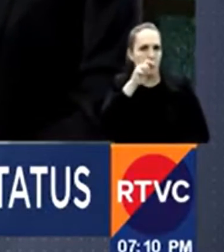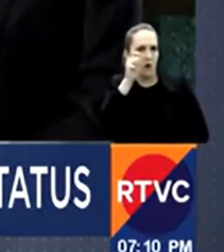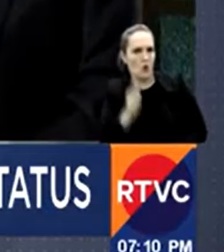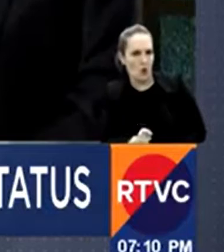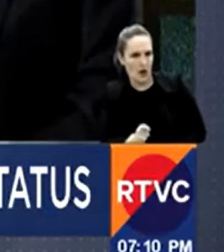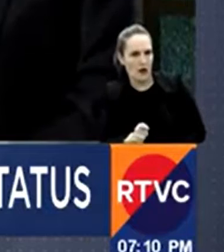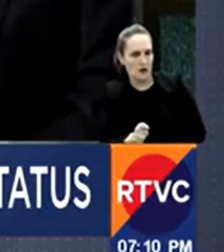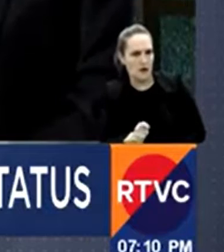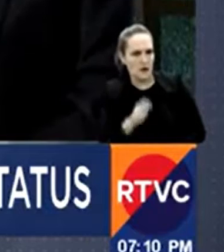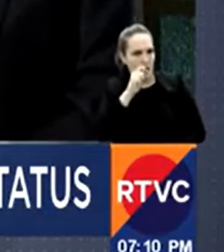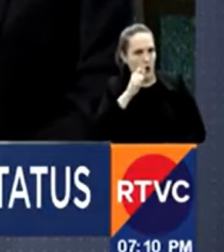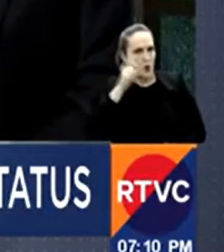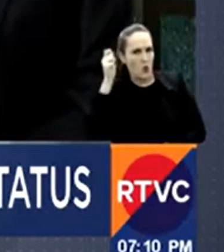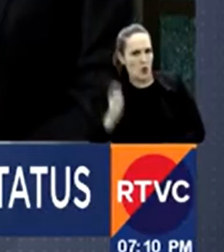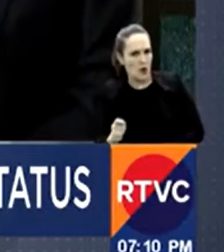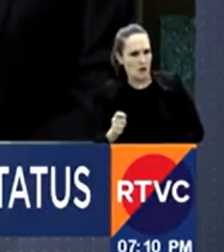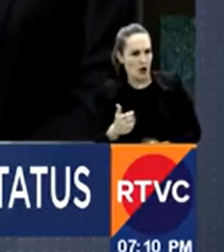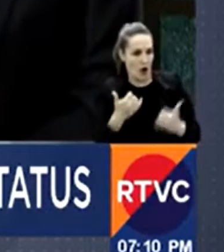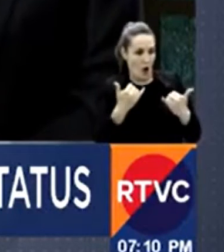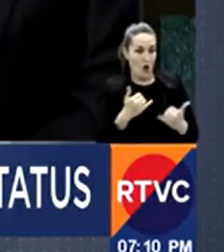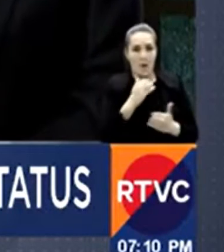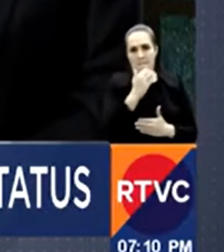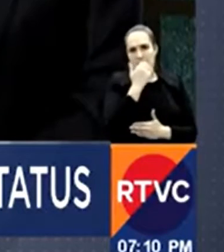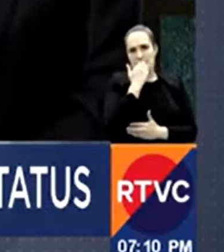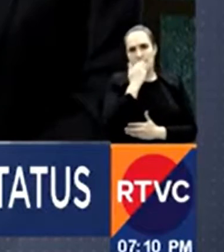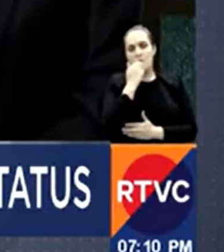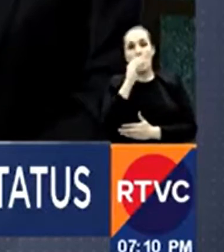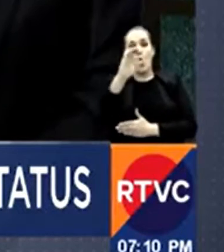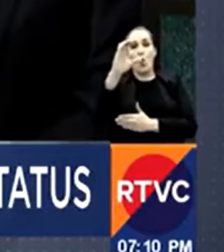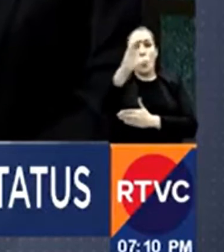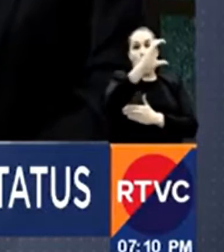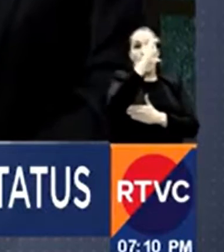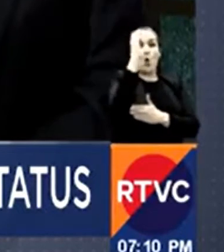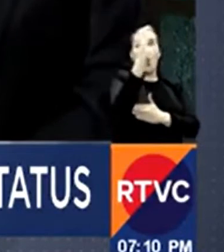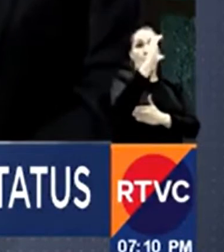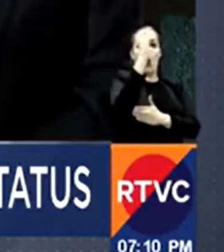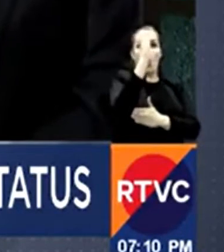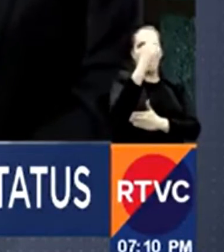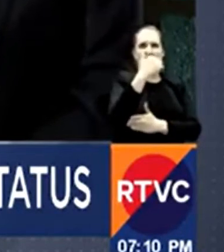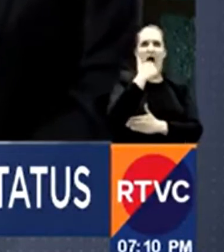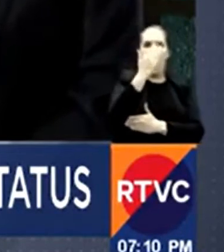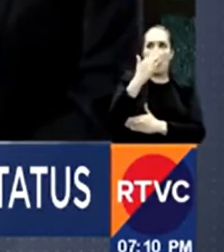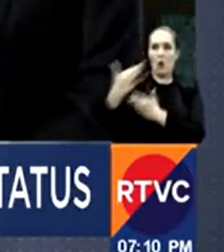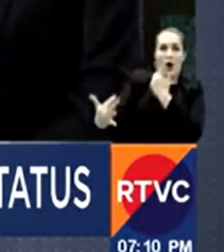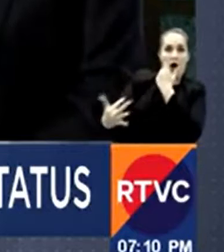este nuevo anuncio, ¿será que Colombia podría verse involucrada de alguna manera en ese conflicto?